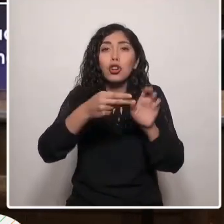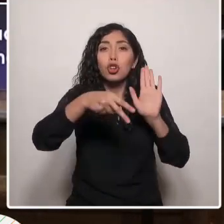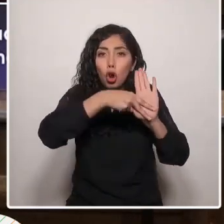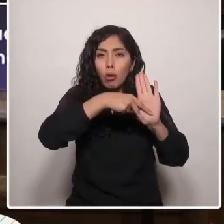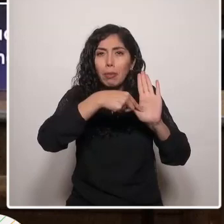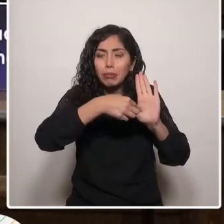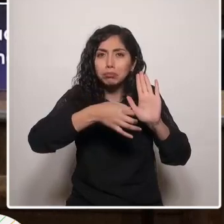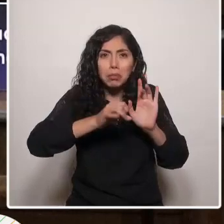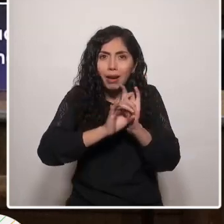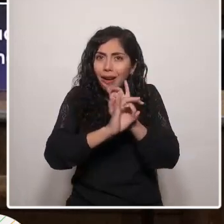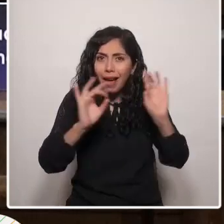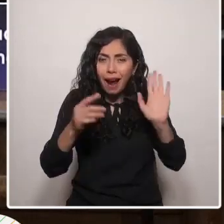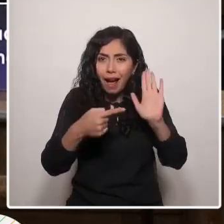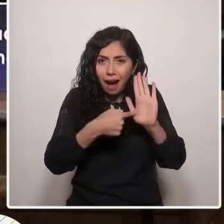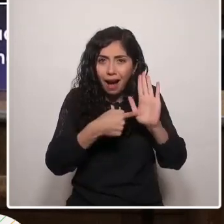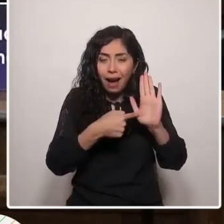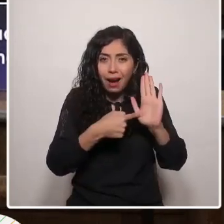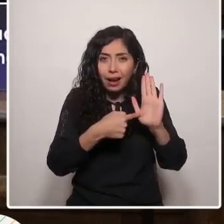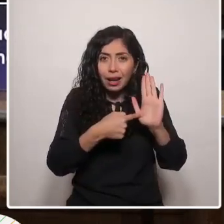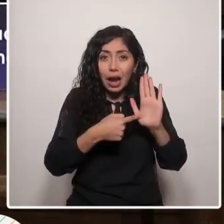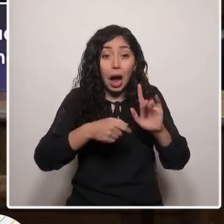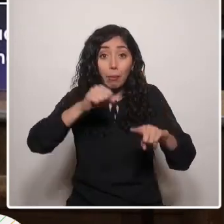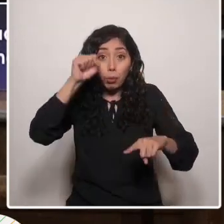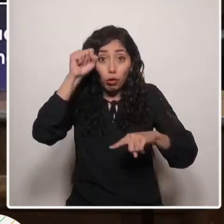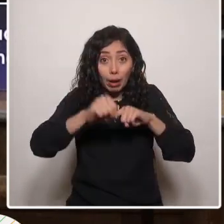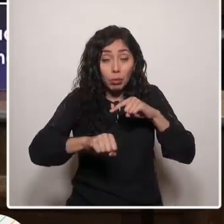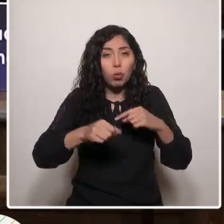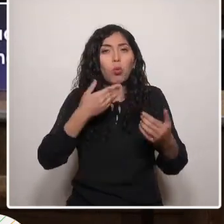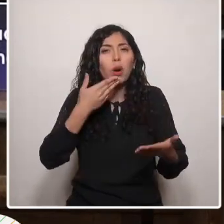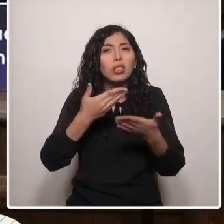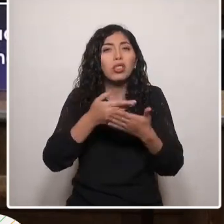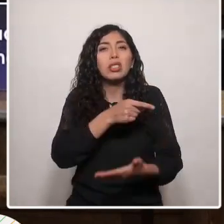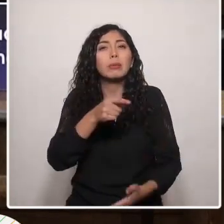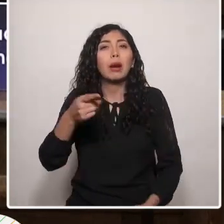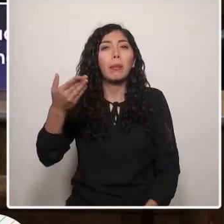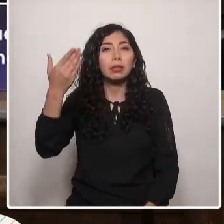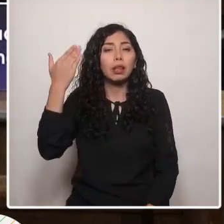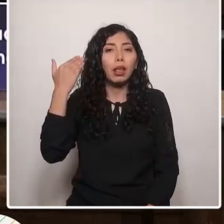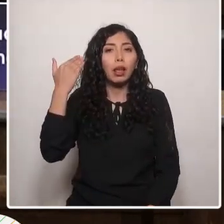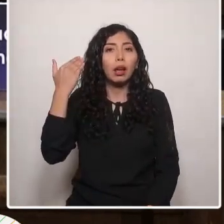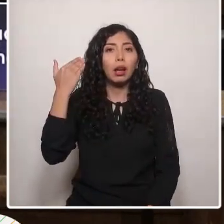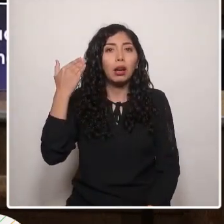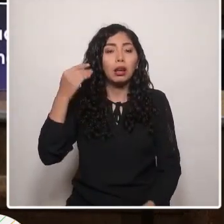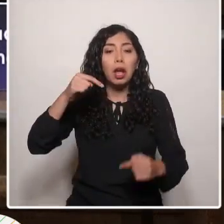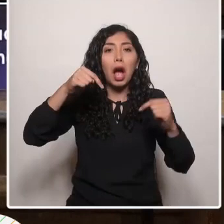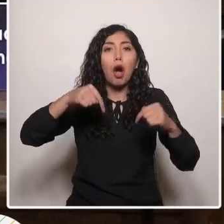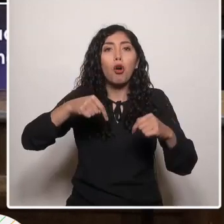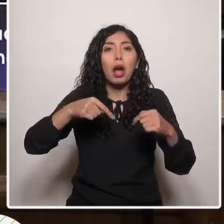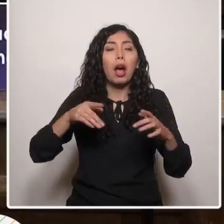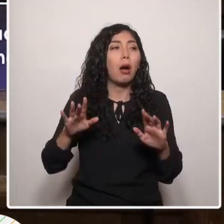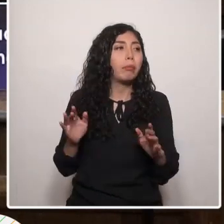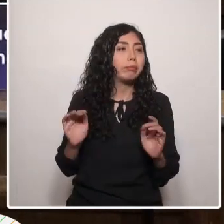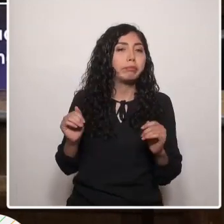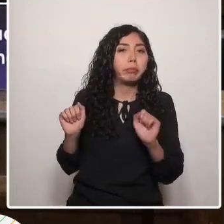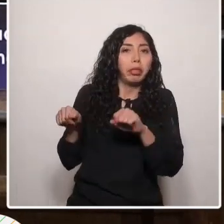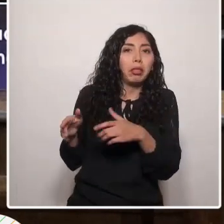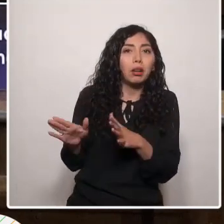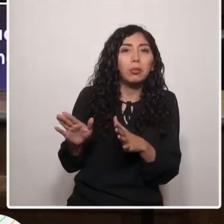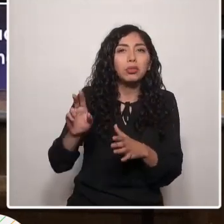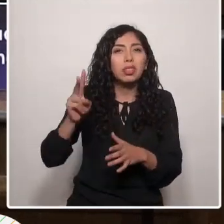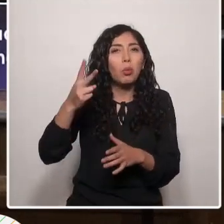explícita en lo que aprobamos recién la semana pasada, que simplemente nos saltemos este segundo llamado.